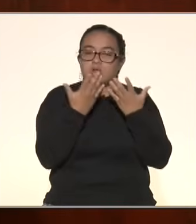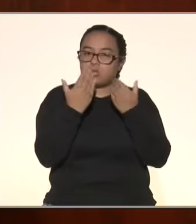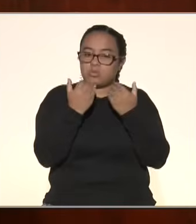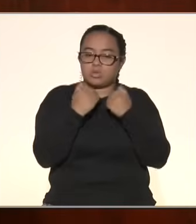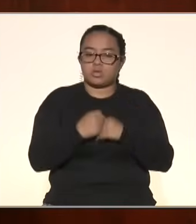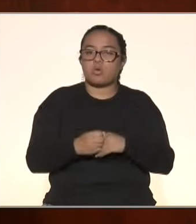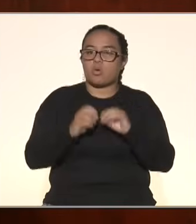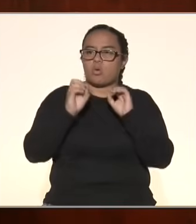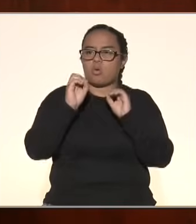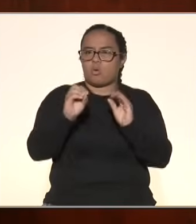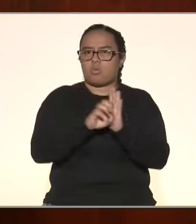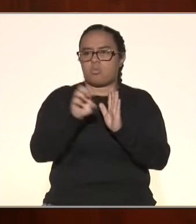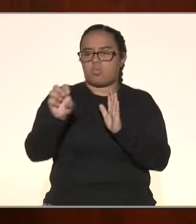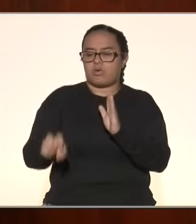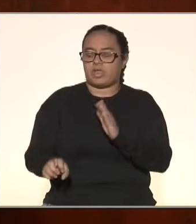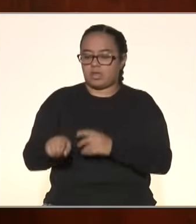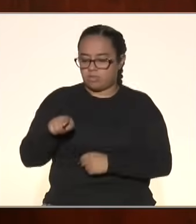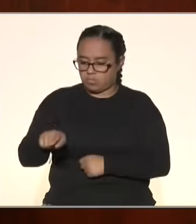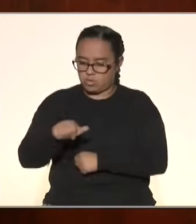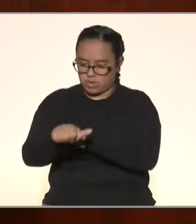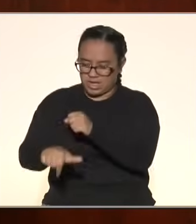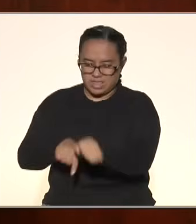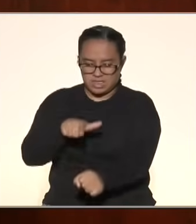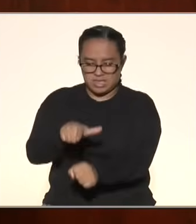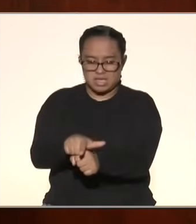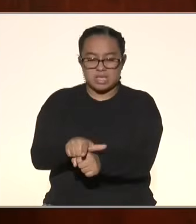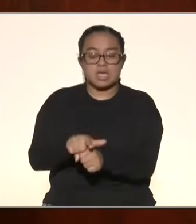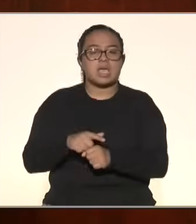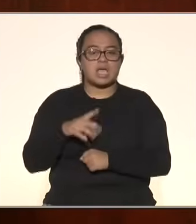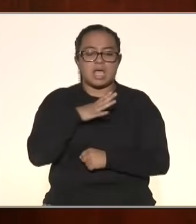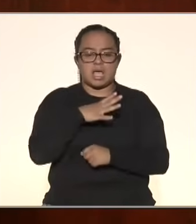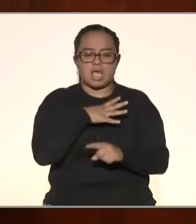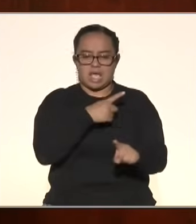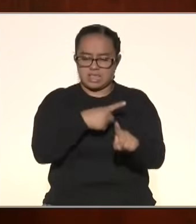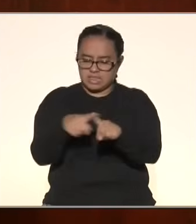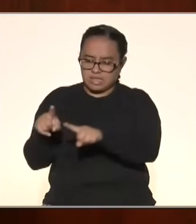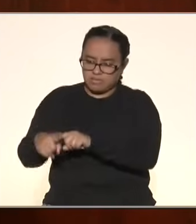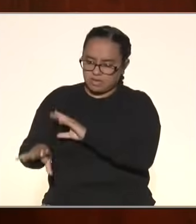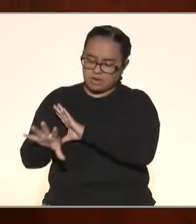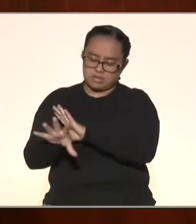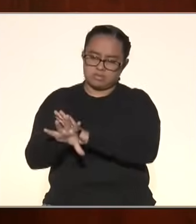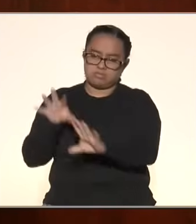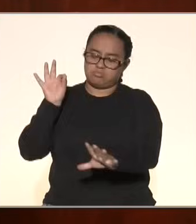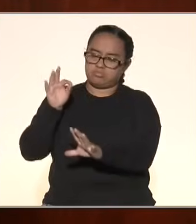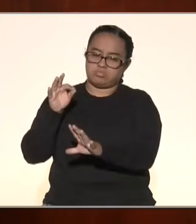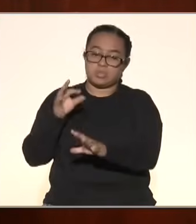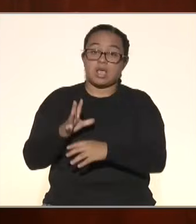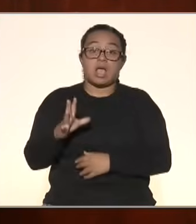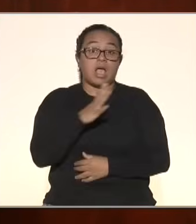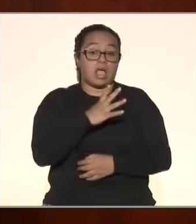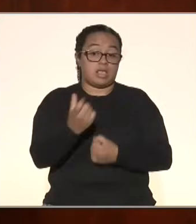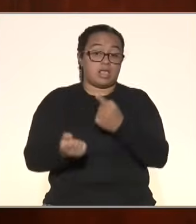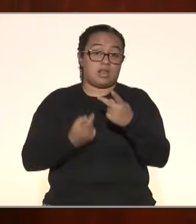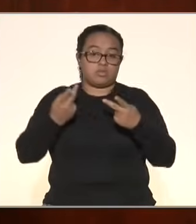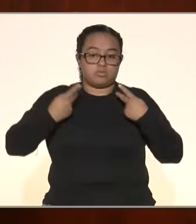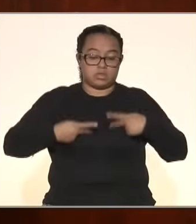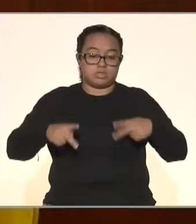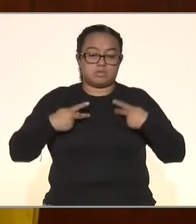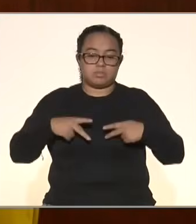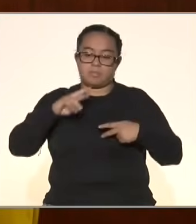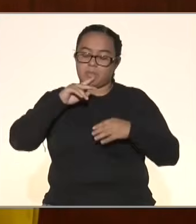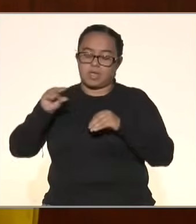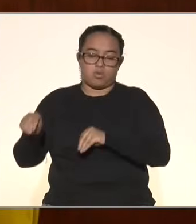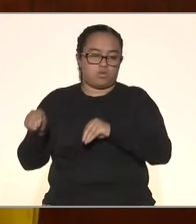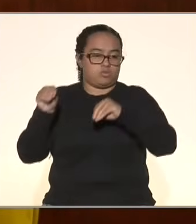nuestros parientes animales, pues hay toda una variedad de opciones. Inclusive hay gente que migra,